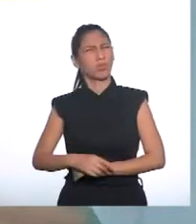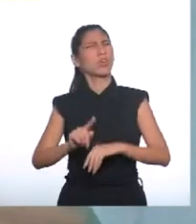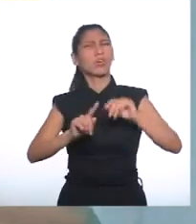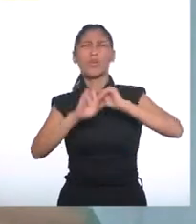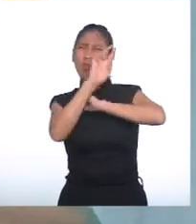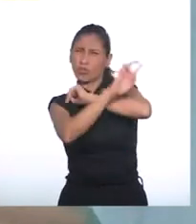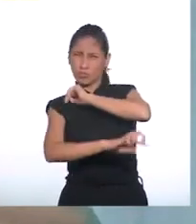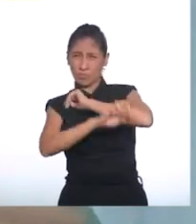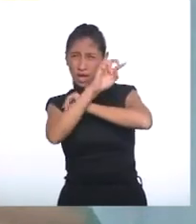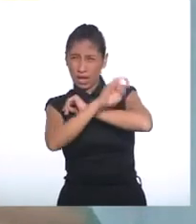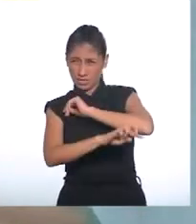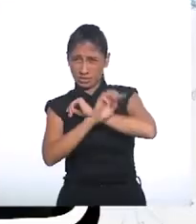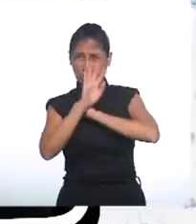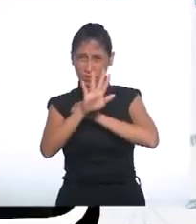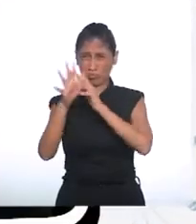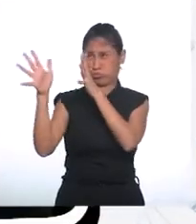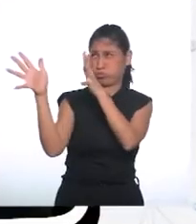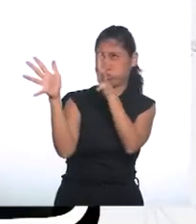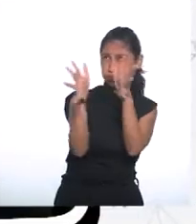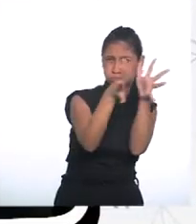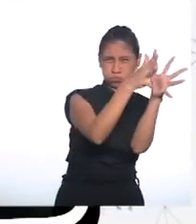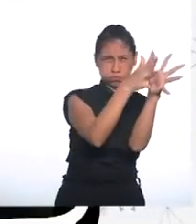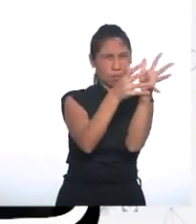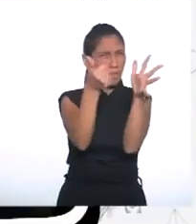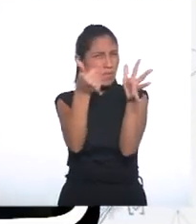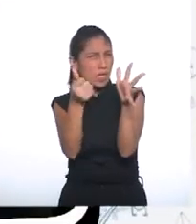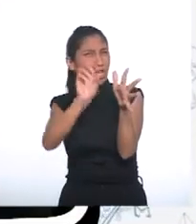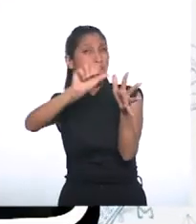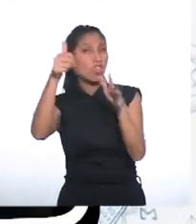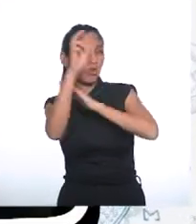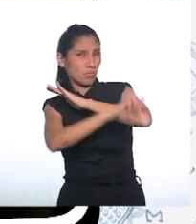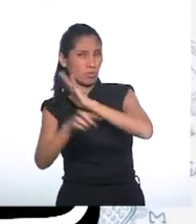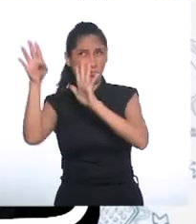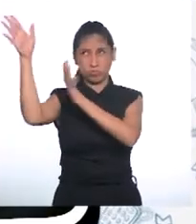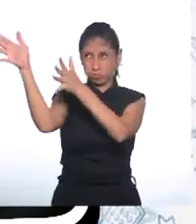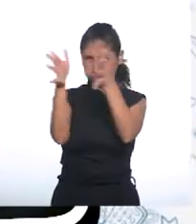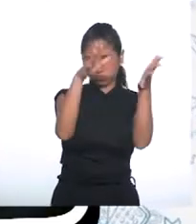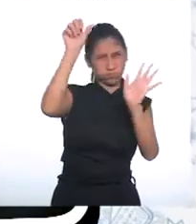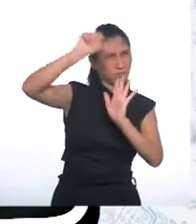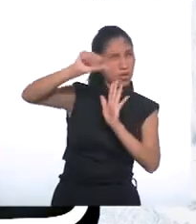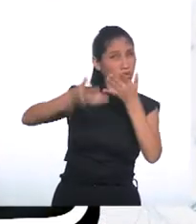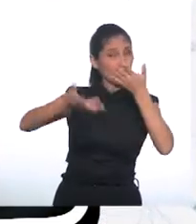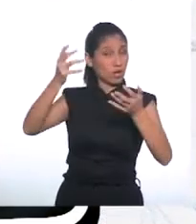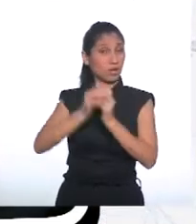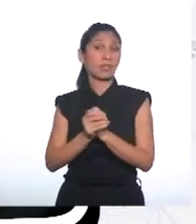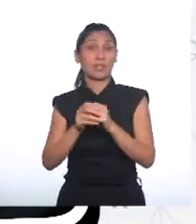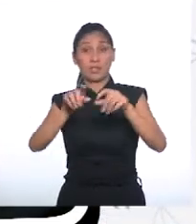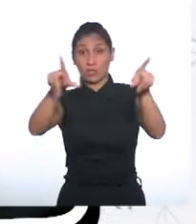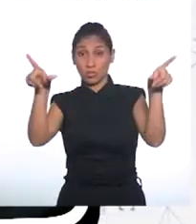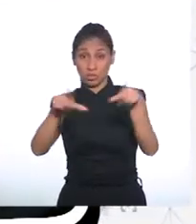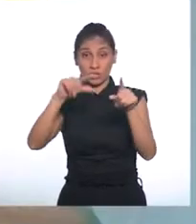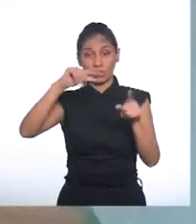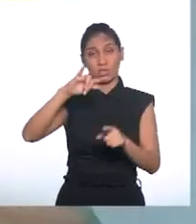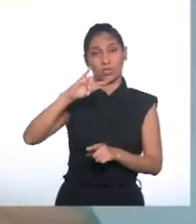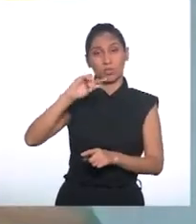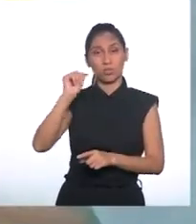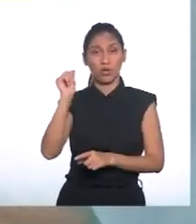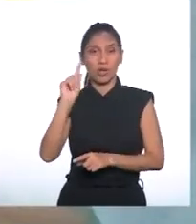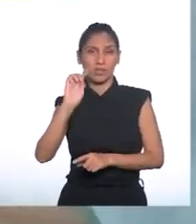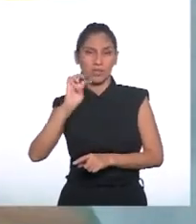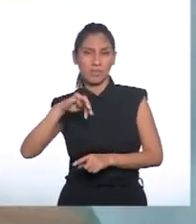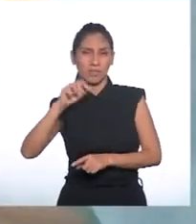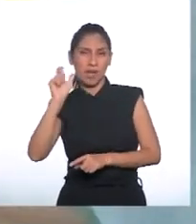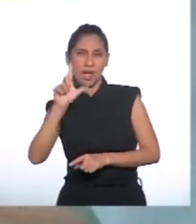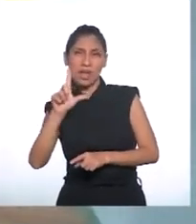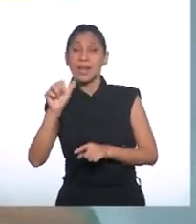de aire en la región. Andrea, en el caso de Guatemala y México, parece que están casi en la misma posición.